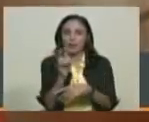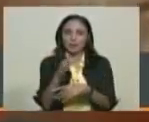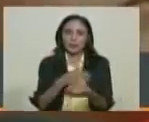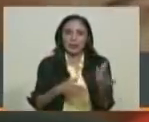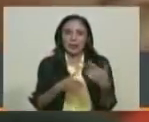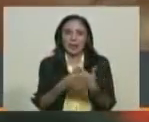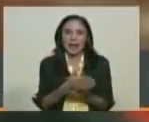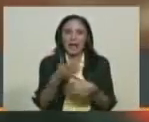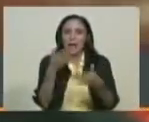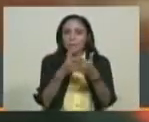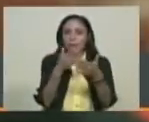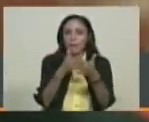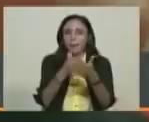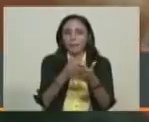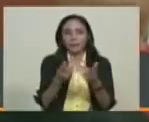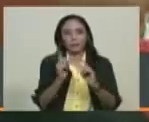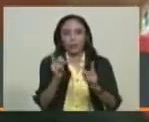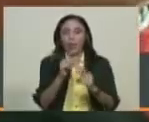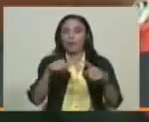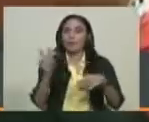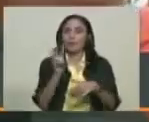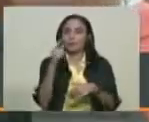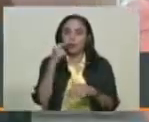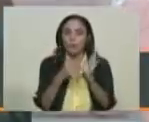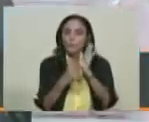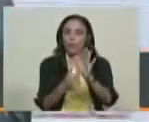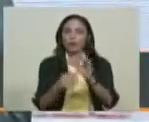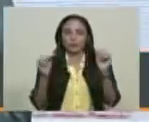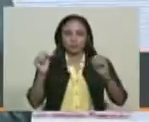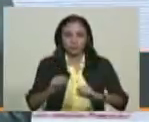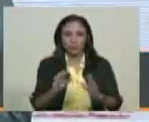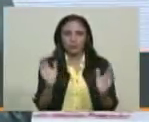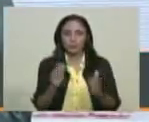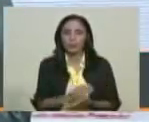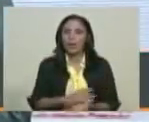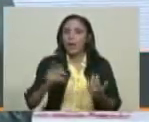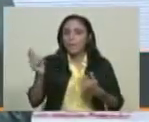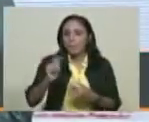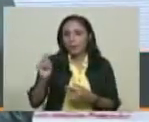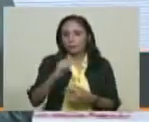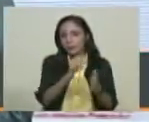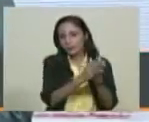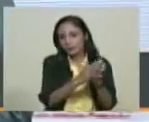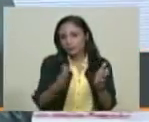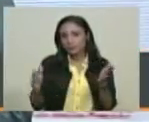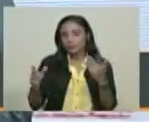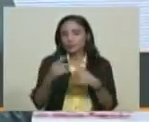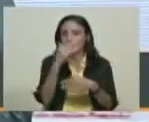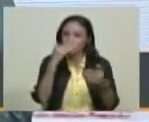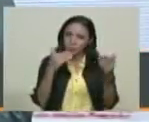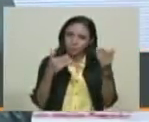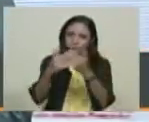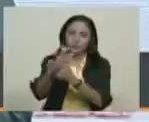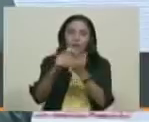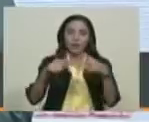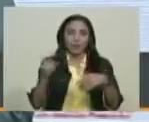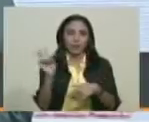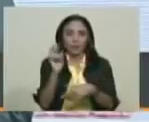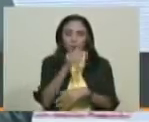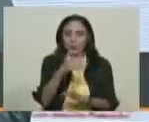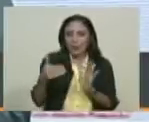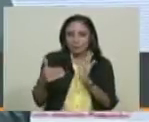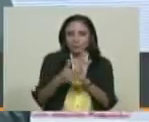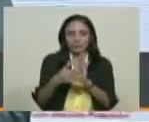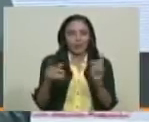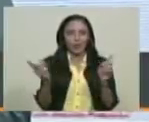Los venezolanos vamos a demostrar en los próximos meses y años que están por venir que con Venezuela nadie